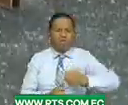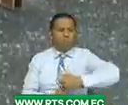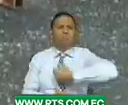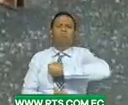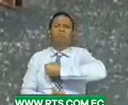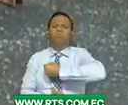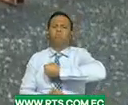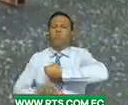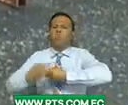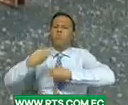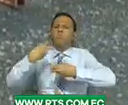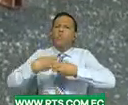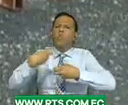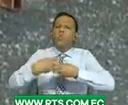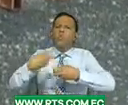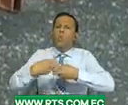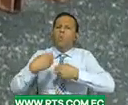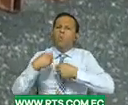Los mismos que